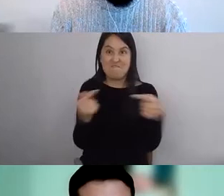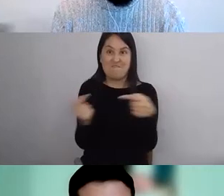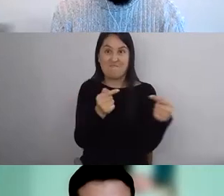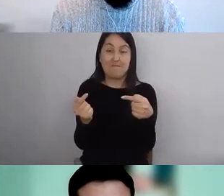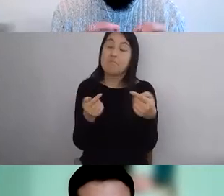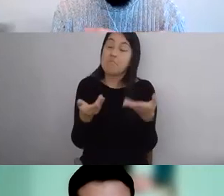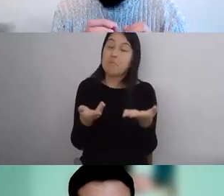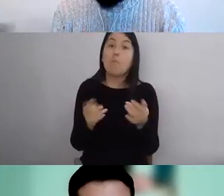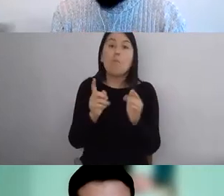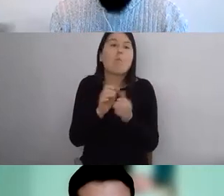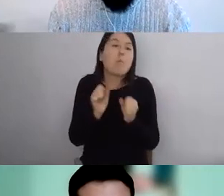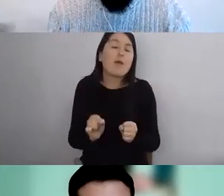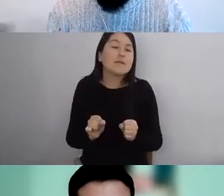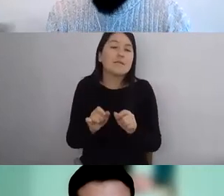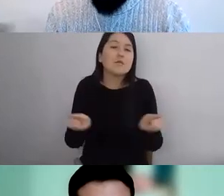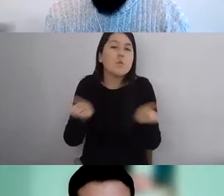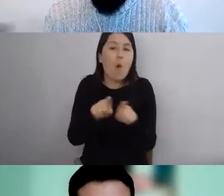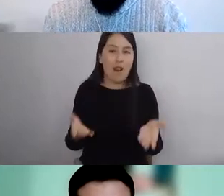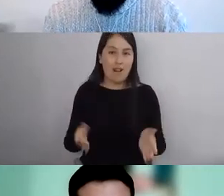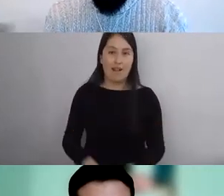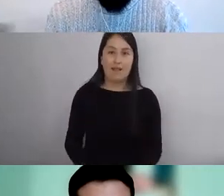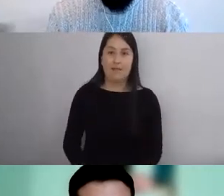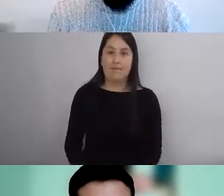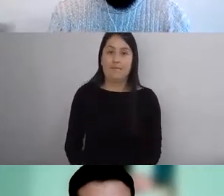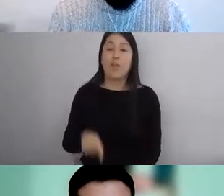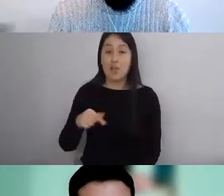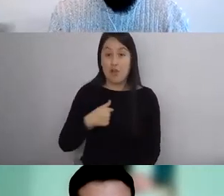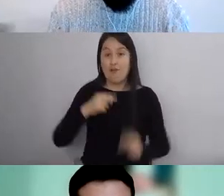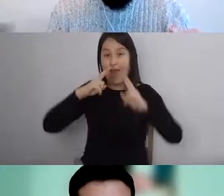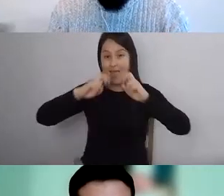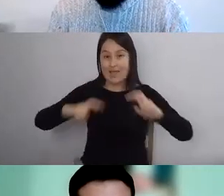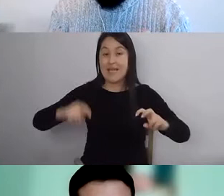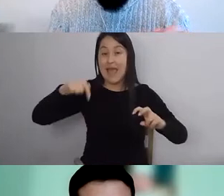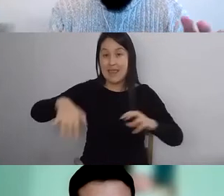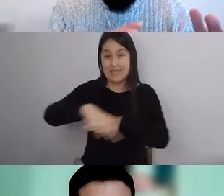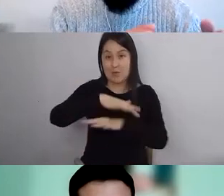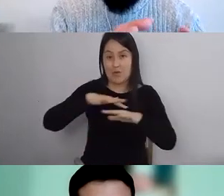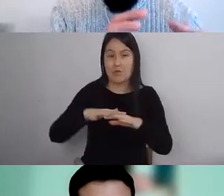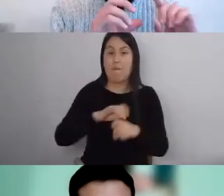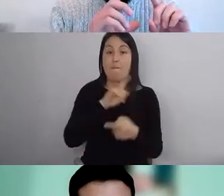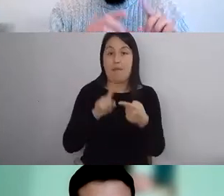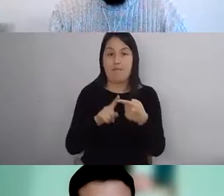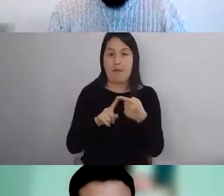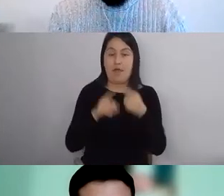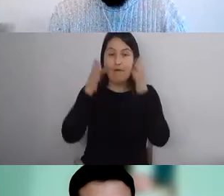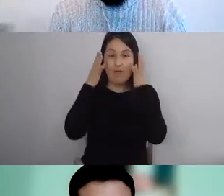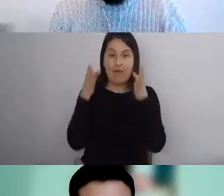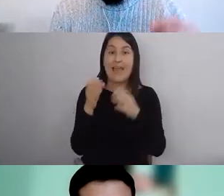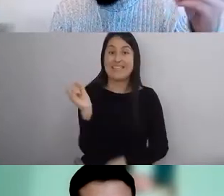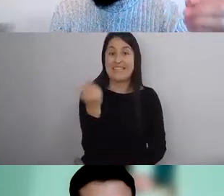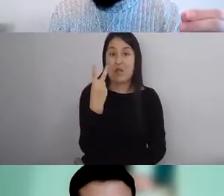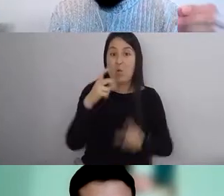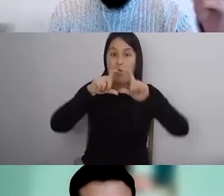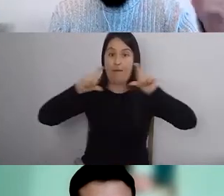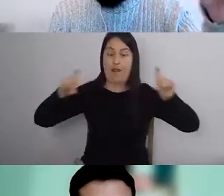¿Ya? Entonces, voy a entrar a analizar este caso, este ejemplo. Primero me voy a remitir al segundo párrafo, que dice,